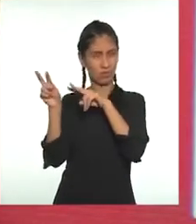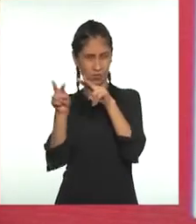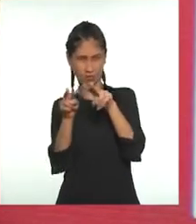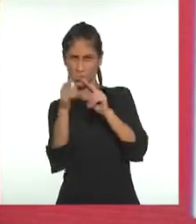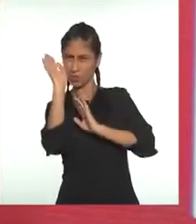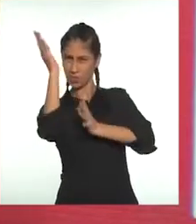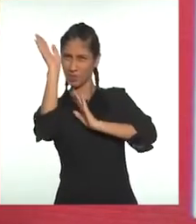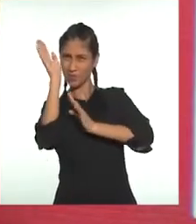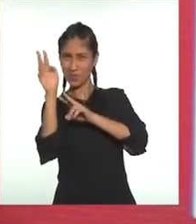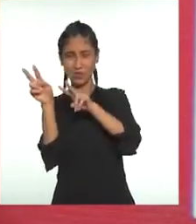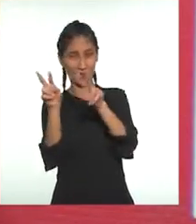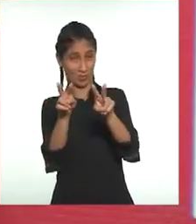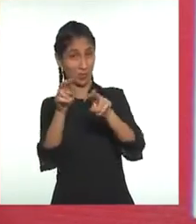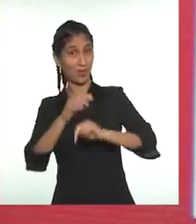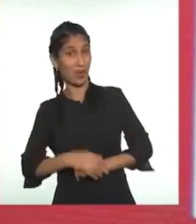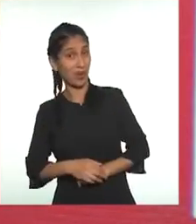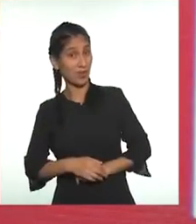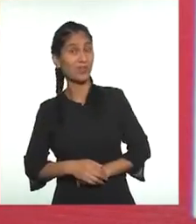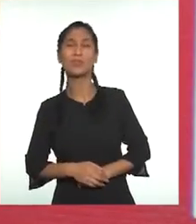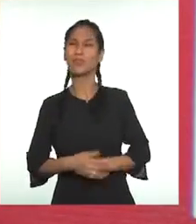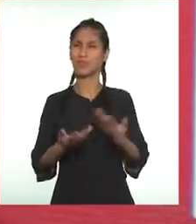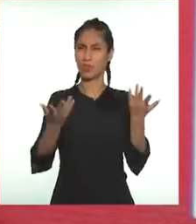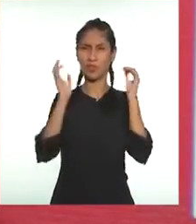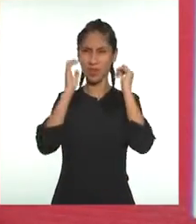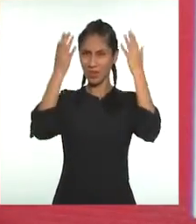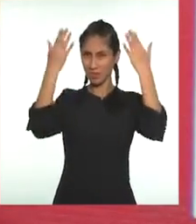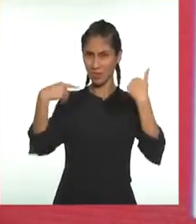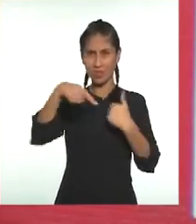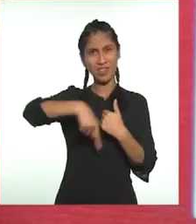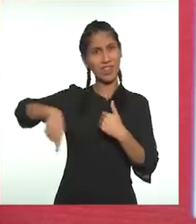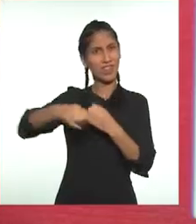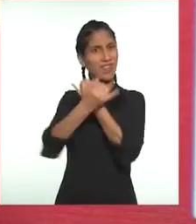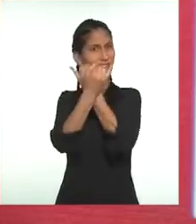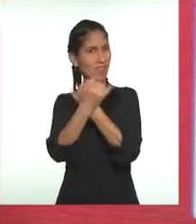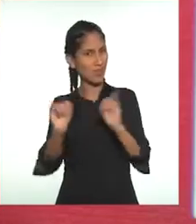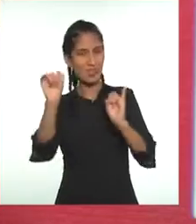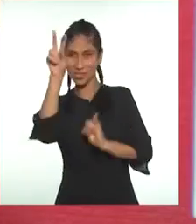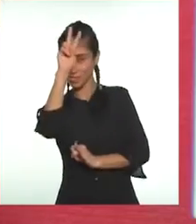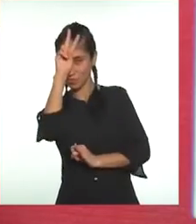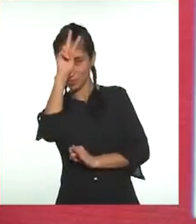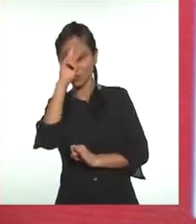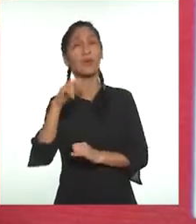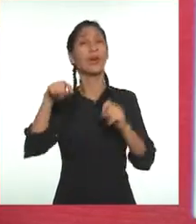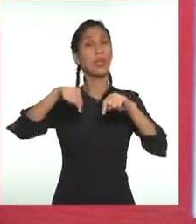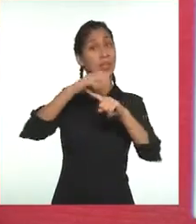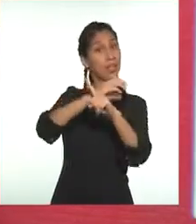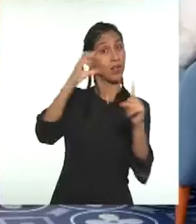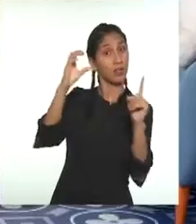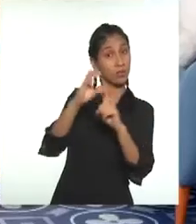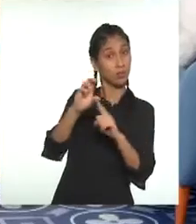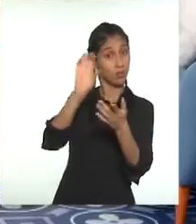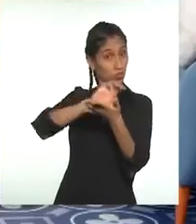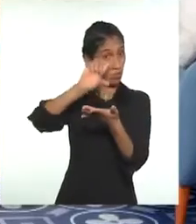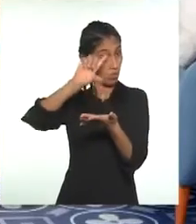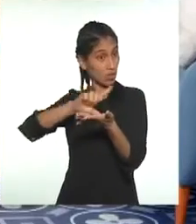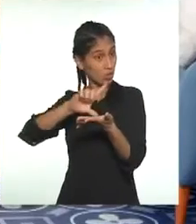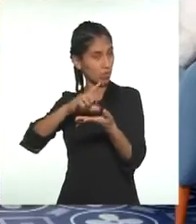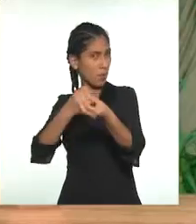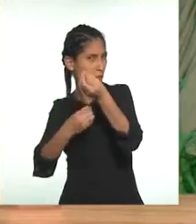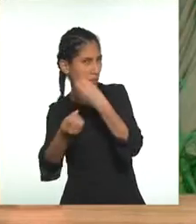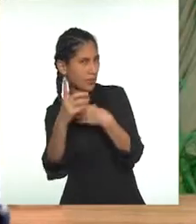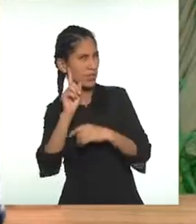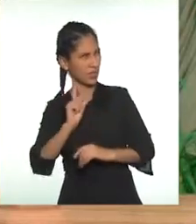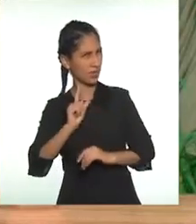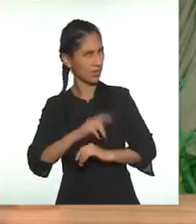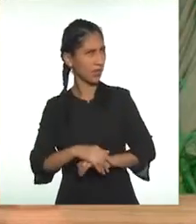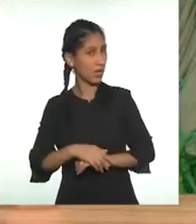exposición colectiva, Emancipadas y Emancipadoras, las mujeres de la independencia del Perú, en el Centro Cultural de España, en Lima. Me contaste